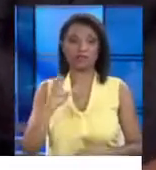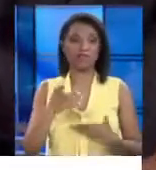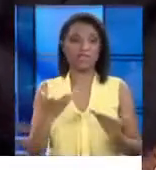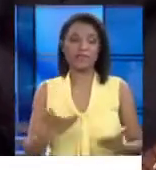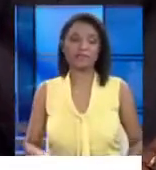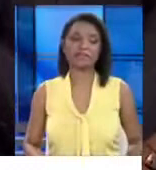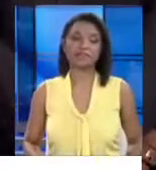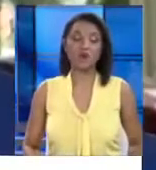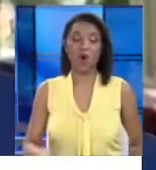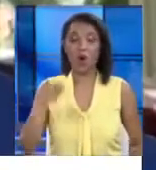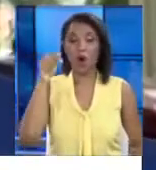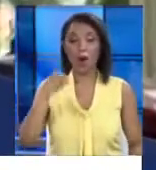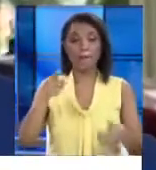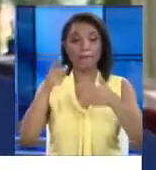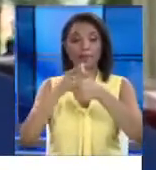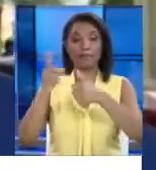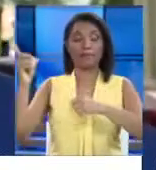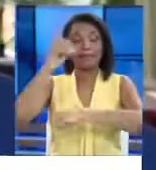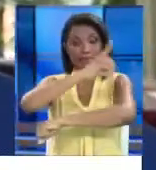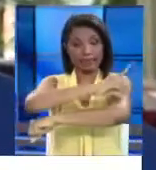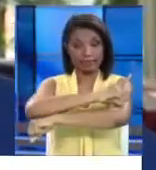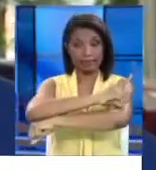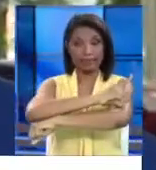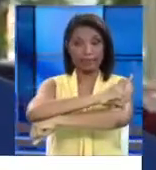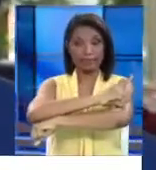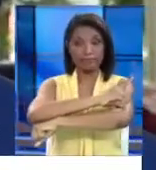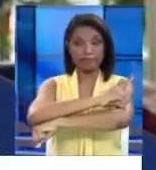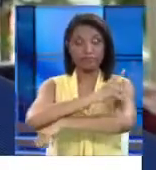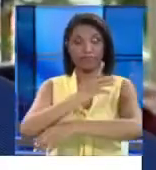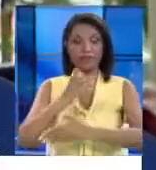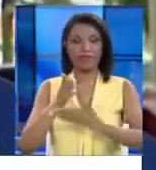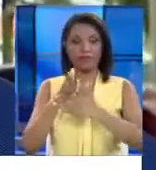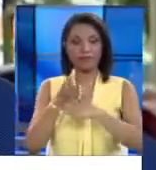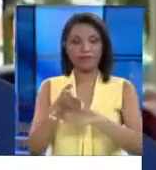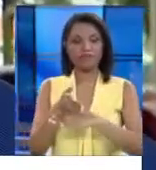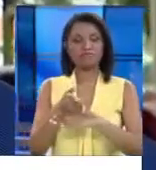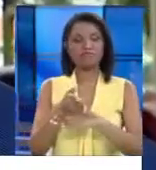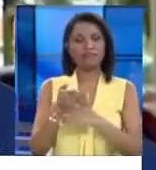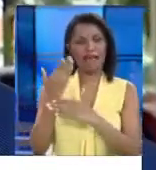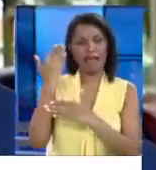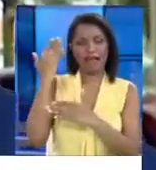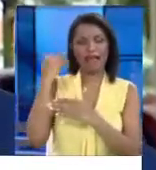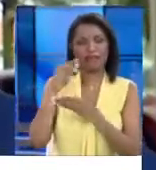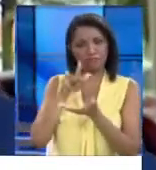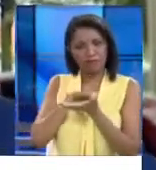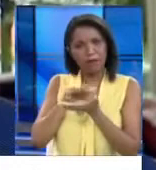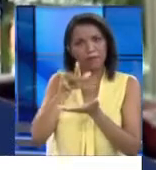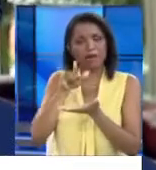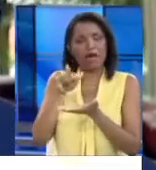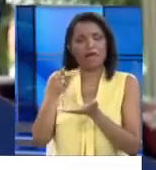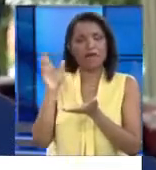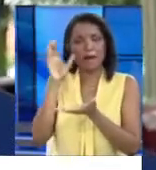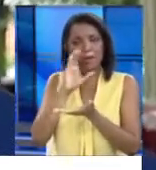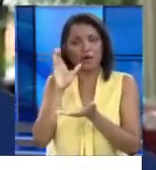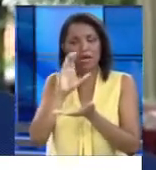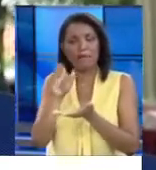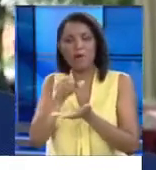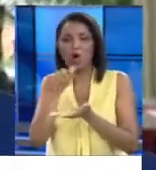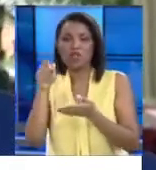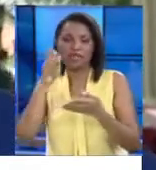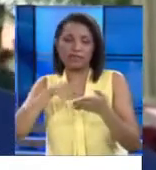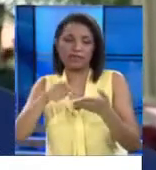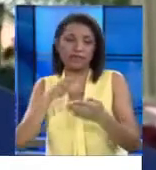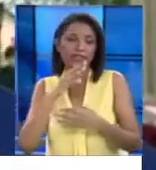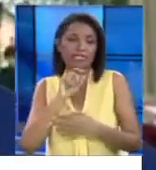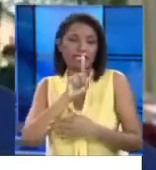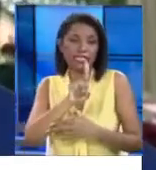a partir de hoy es el primer día de capacitación que mediante resolución ellos autorizaron para el proceso de recolección de firmas. Estamos hablando de